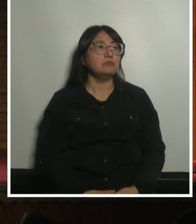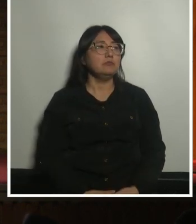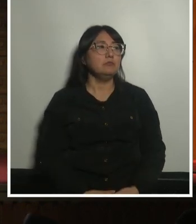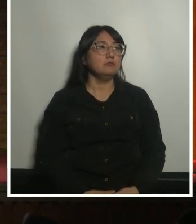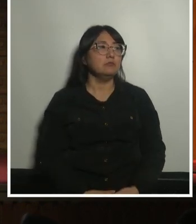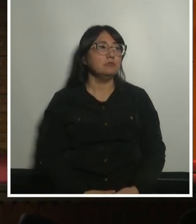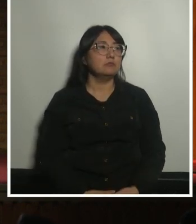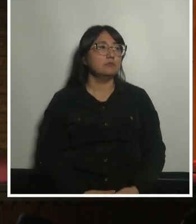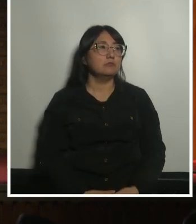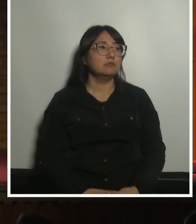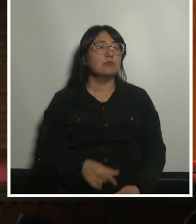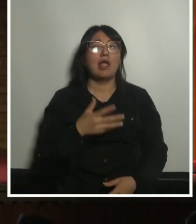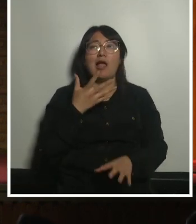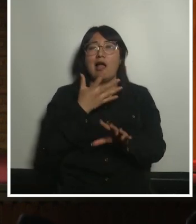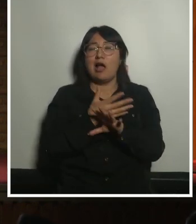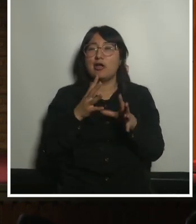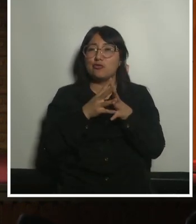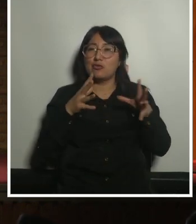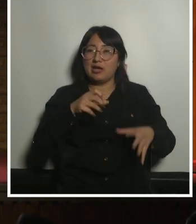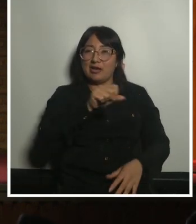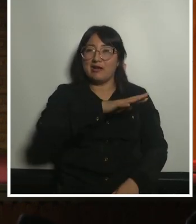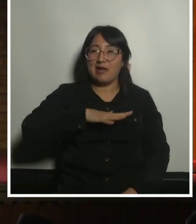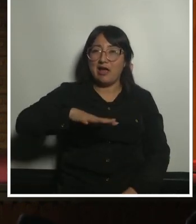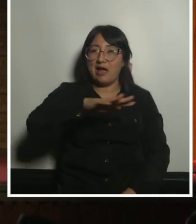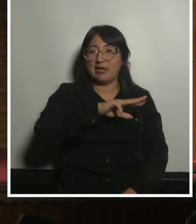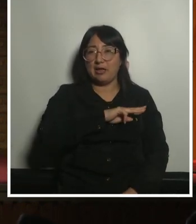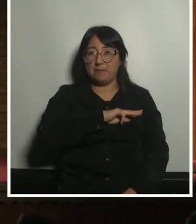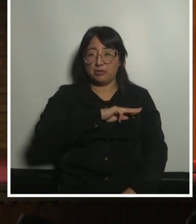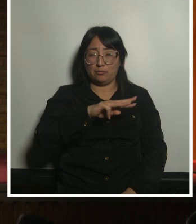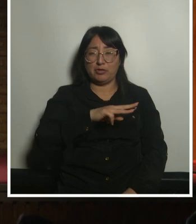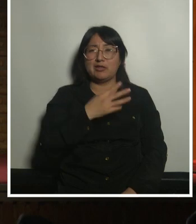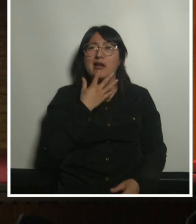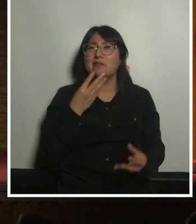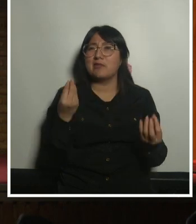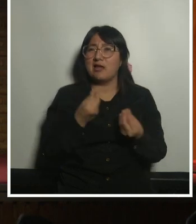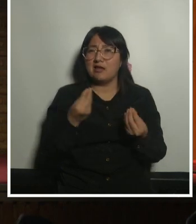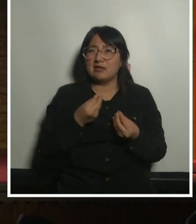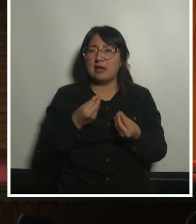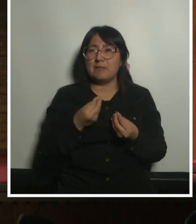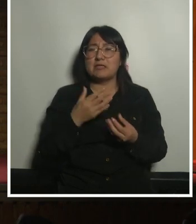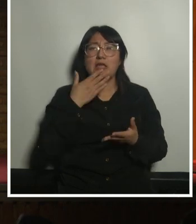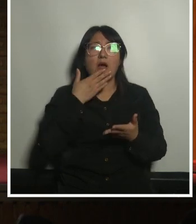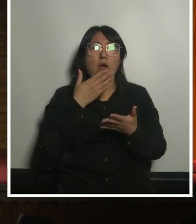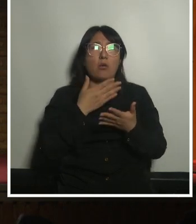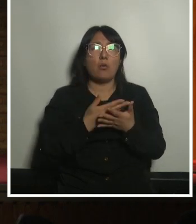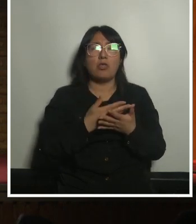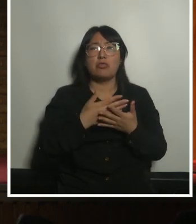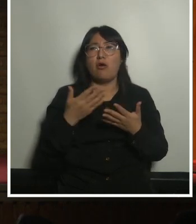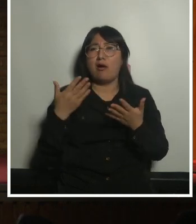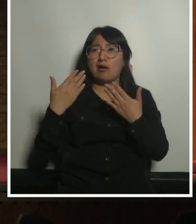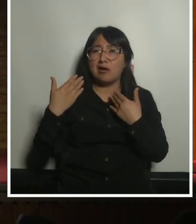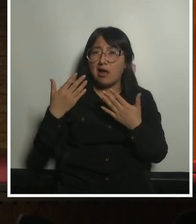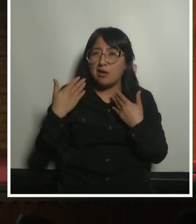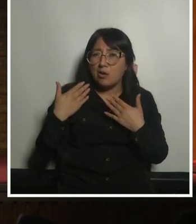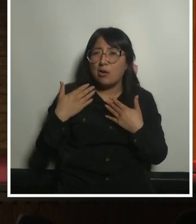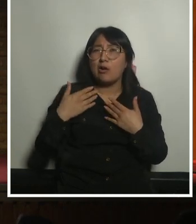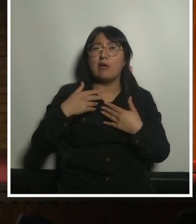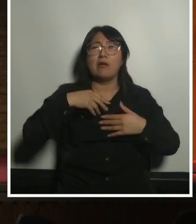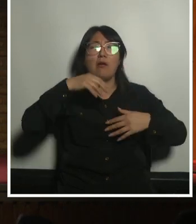está una gran área metropolitana que generalmente se inunda con pics pluviales cuando hay una fase cálida, por ejemplo, del